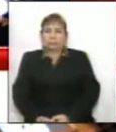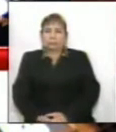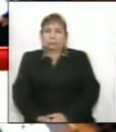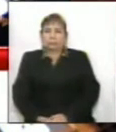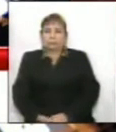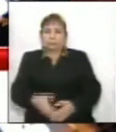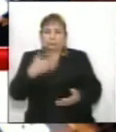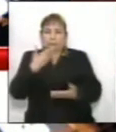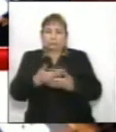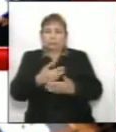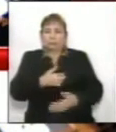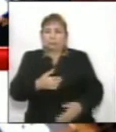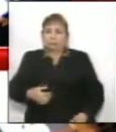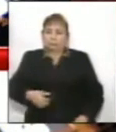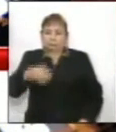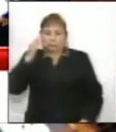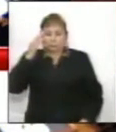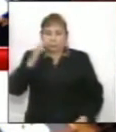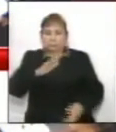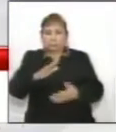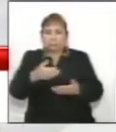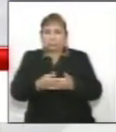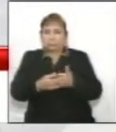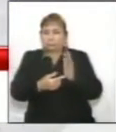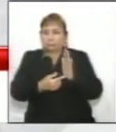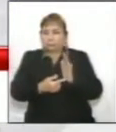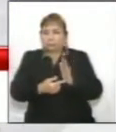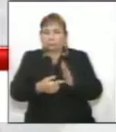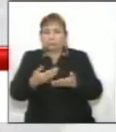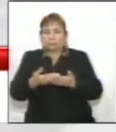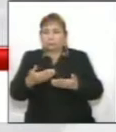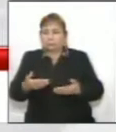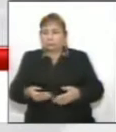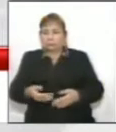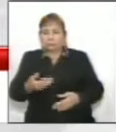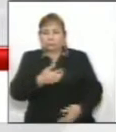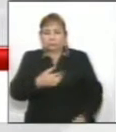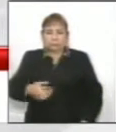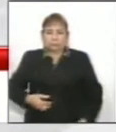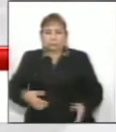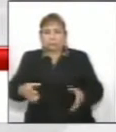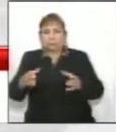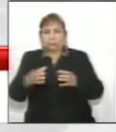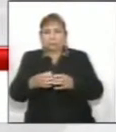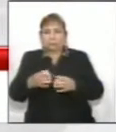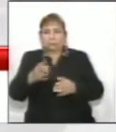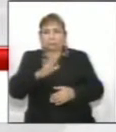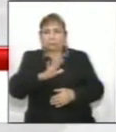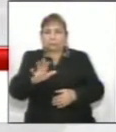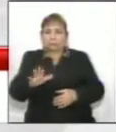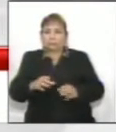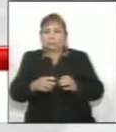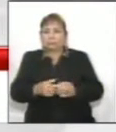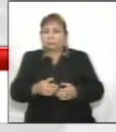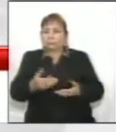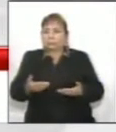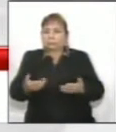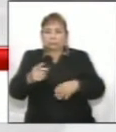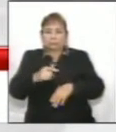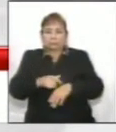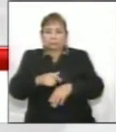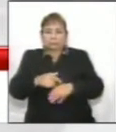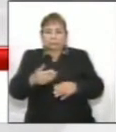Gracias, presidente. Saludar a toda la representación nacional, asimismo al presidente del Consejo de Ministros y su gabinete. En estos